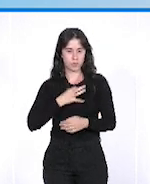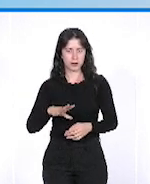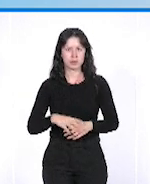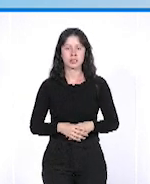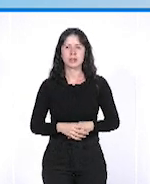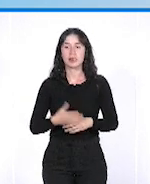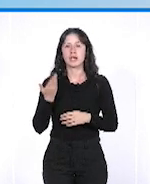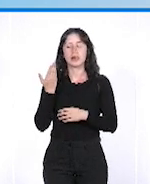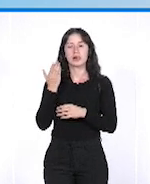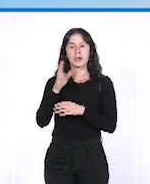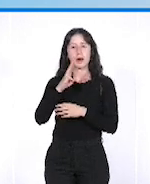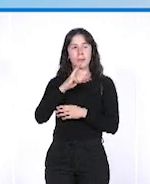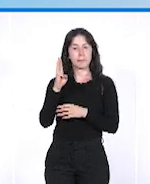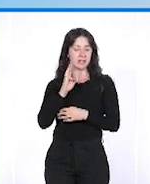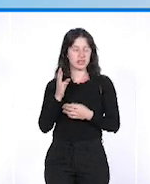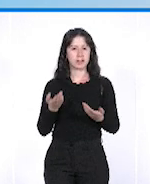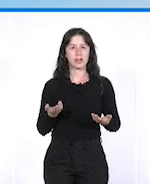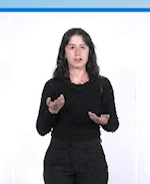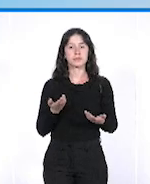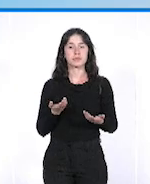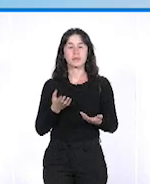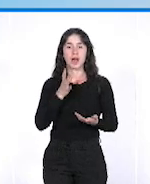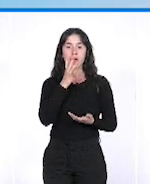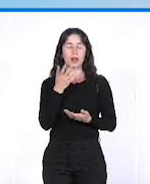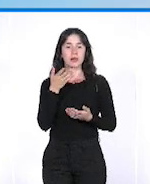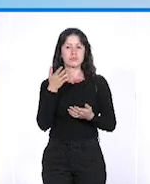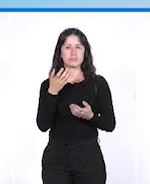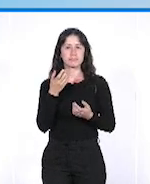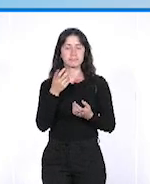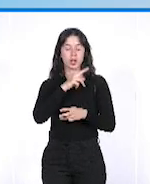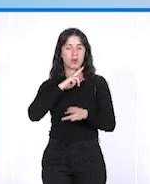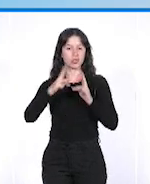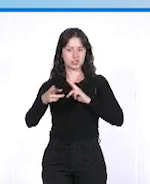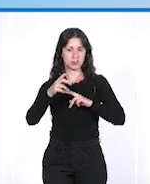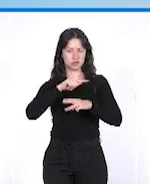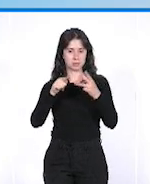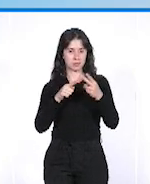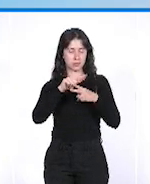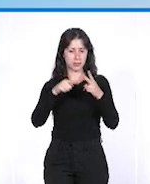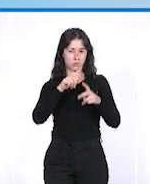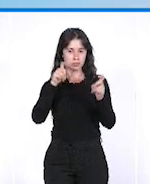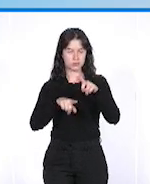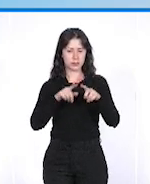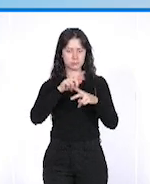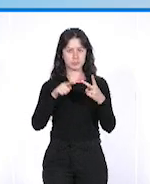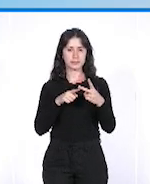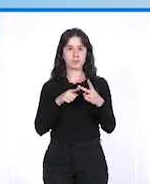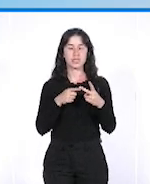Patricia y vamos a contestar verdad los cuatro van a contestar estas dos preguntas qué han